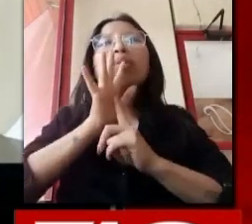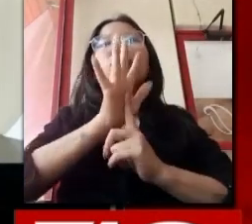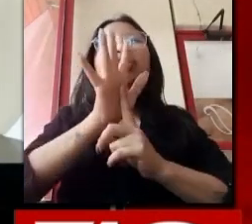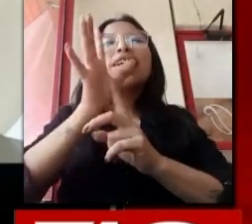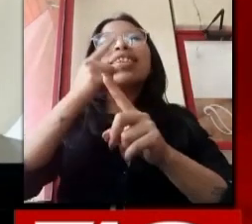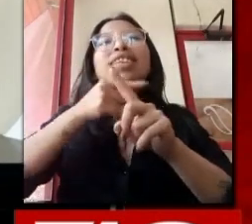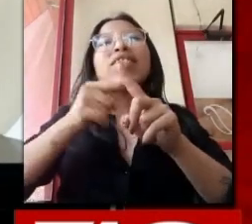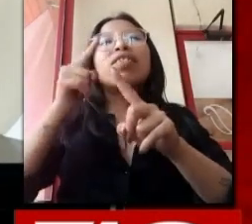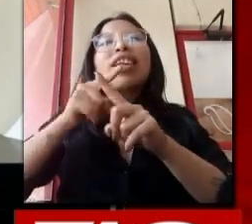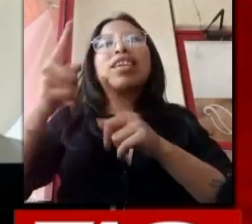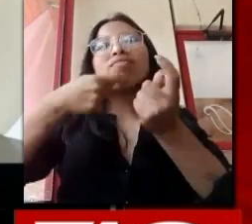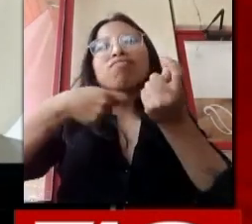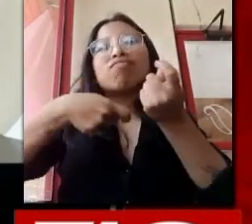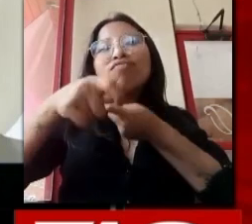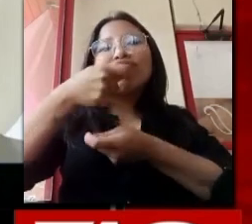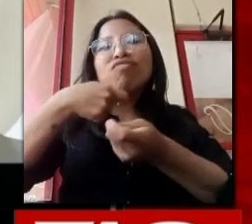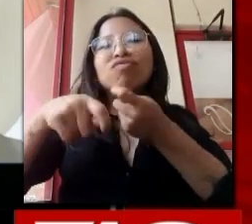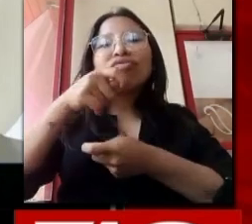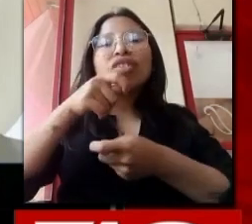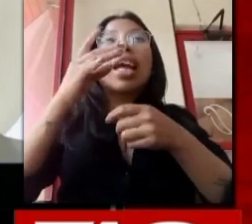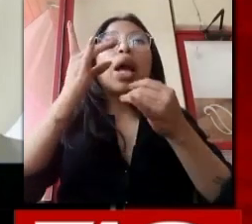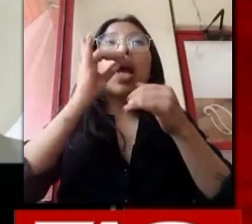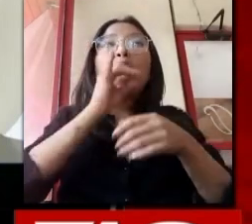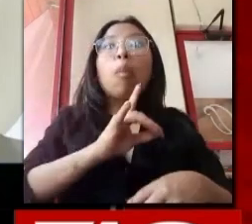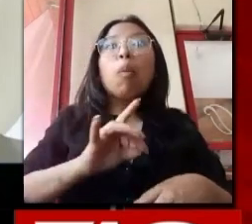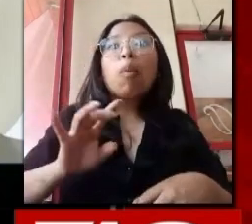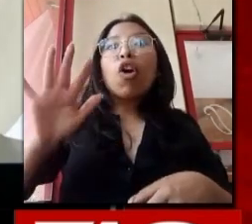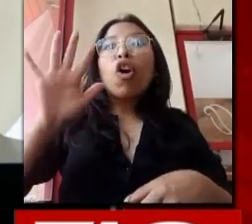¿no? A nivel nacional tenemos